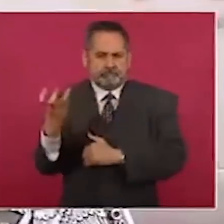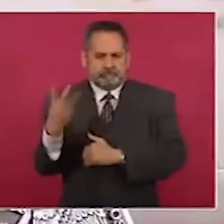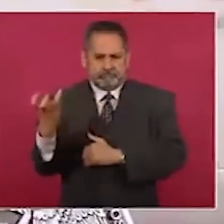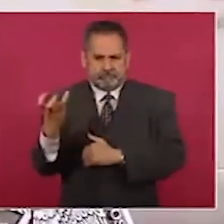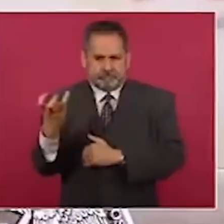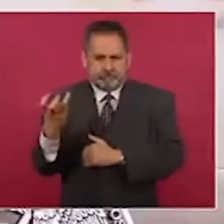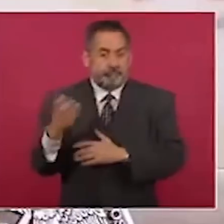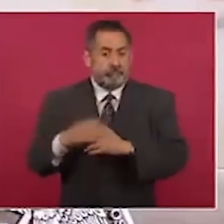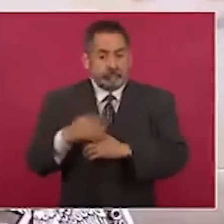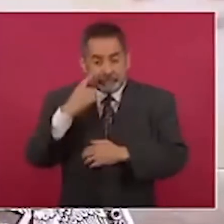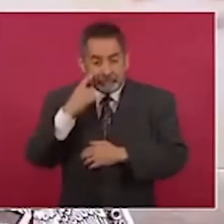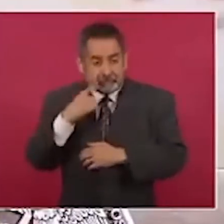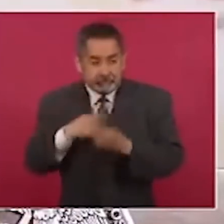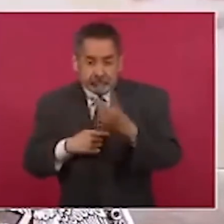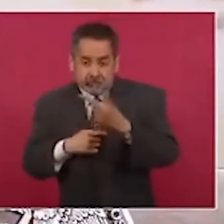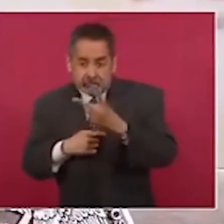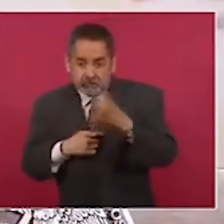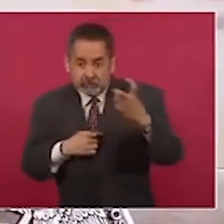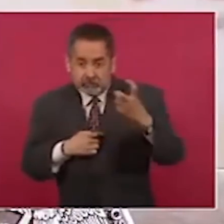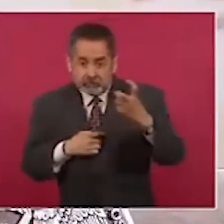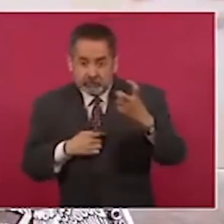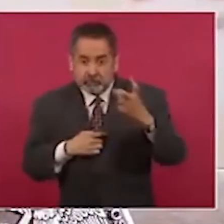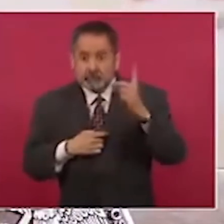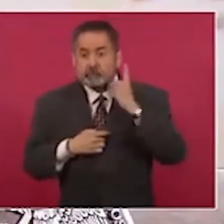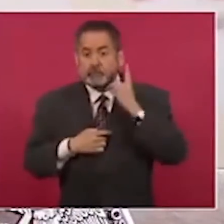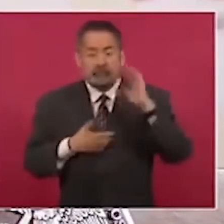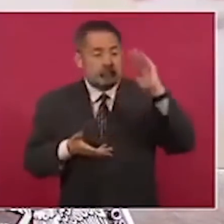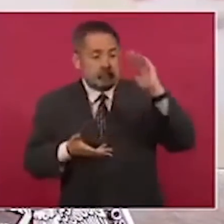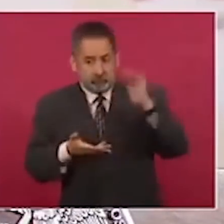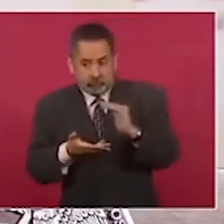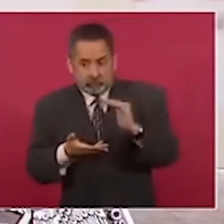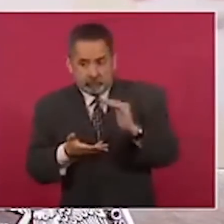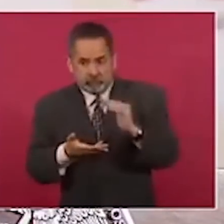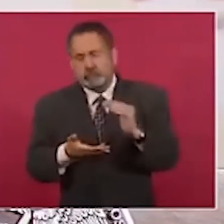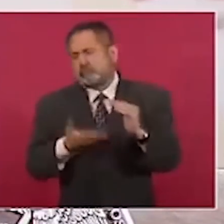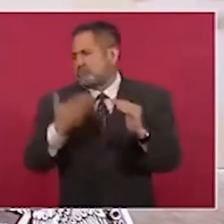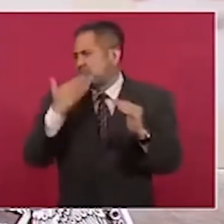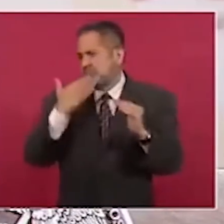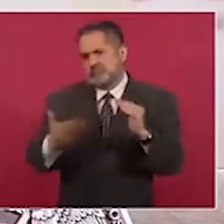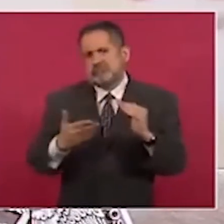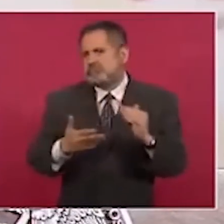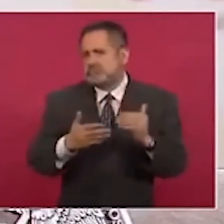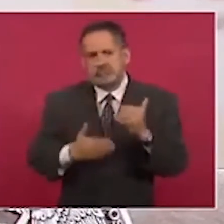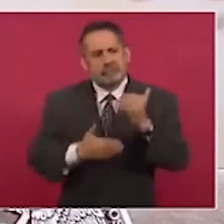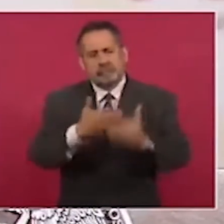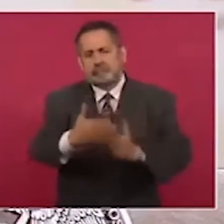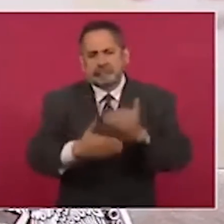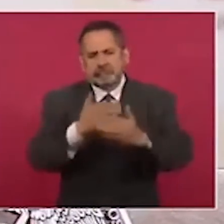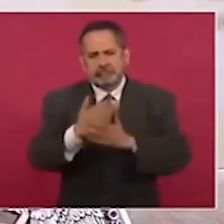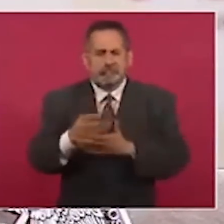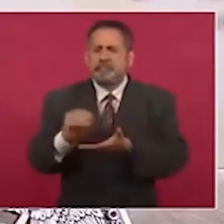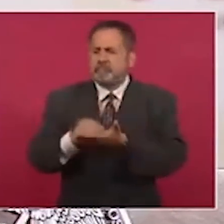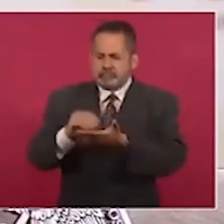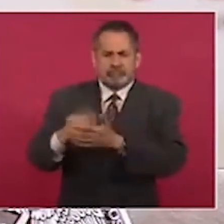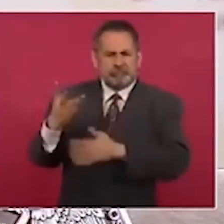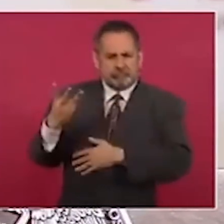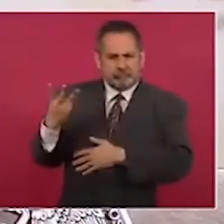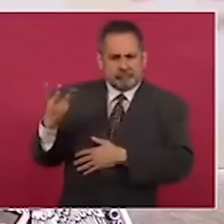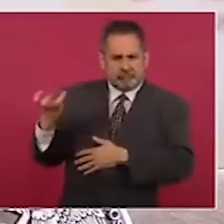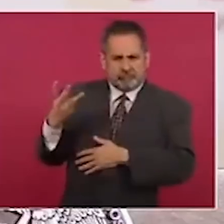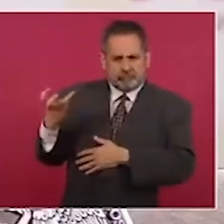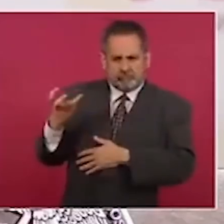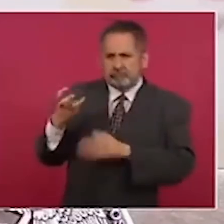disminuir 200 diputados en el Congreso de la Unión es un avance fundamental, manteniendo evidentemente